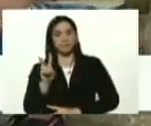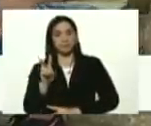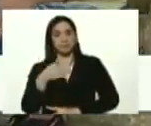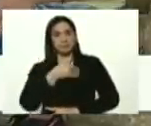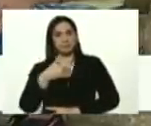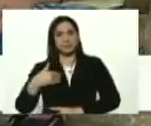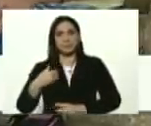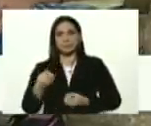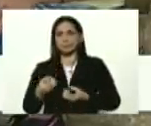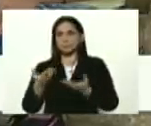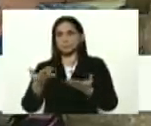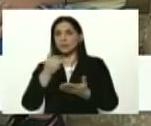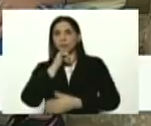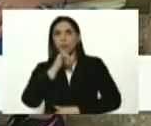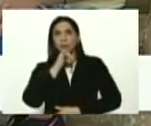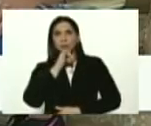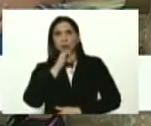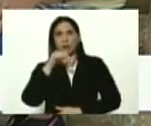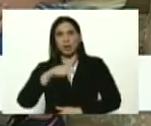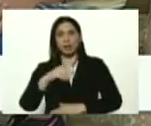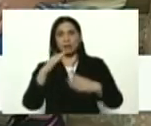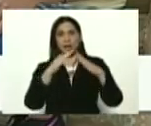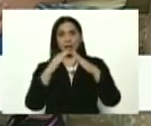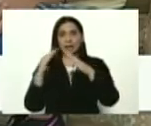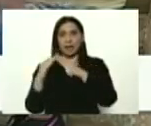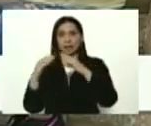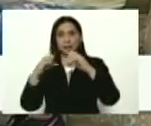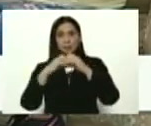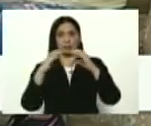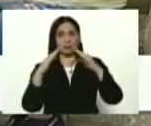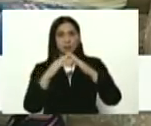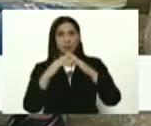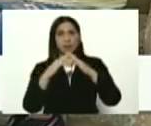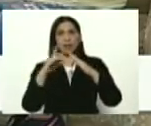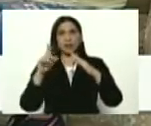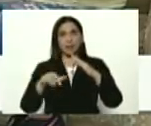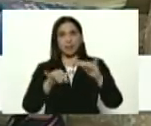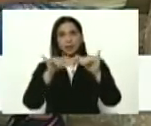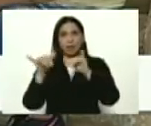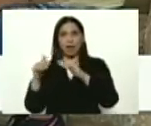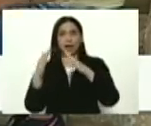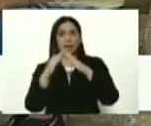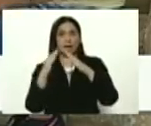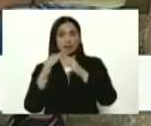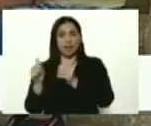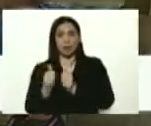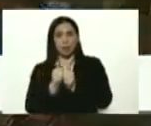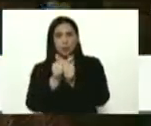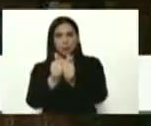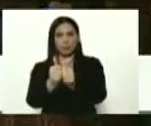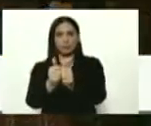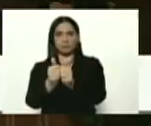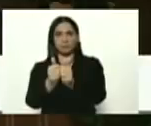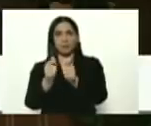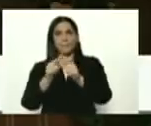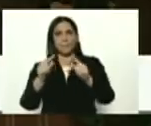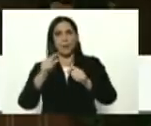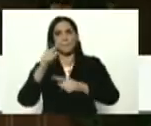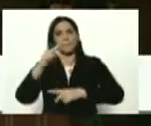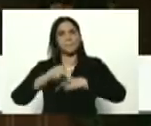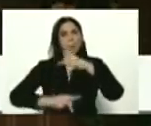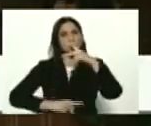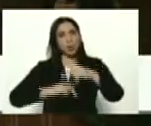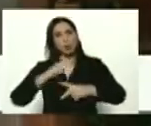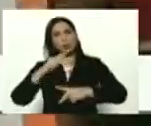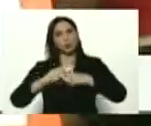queremos darle pues la información de que este Hogar de la Patria es al mismo tiempo un hogar de acompañamiento para el proceso que se